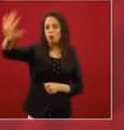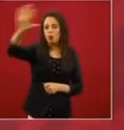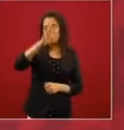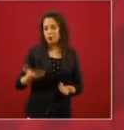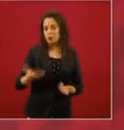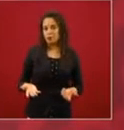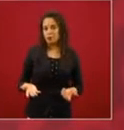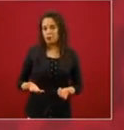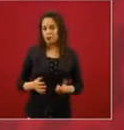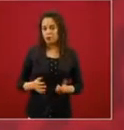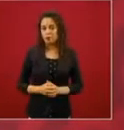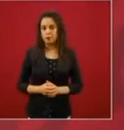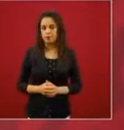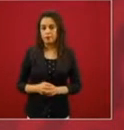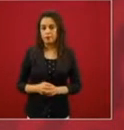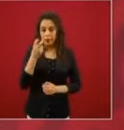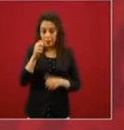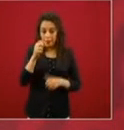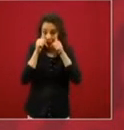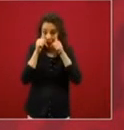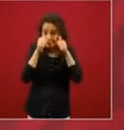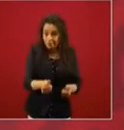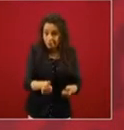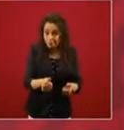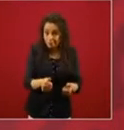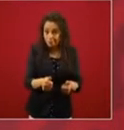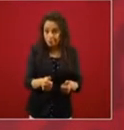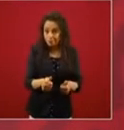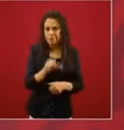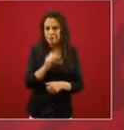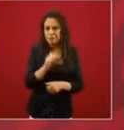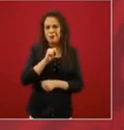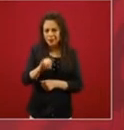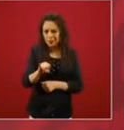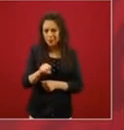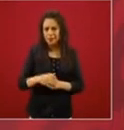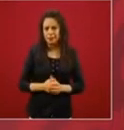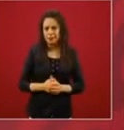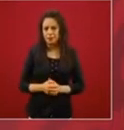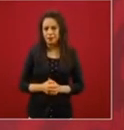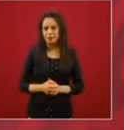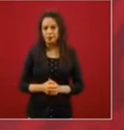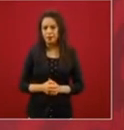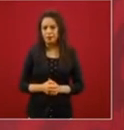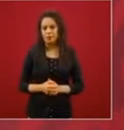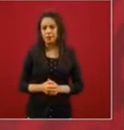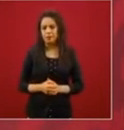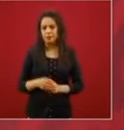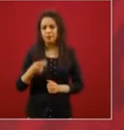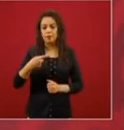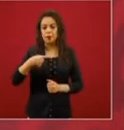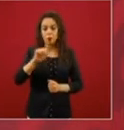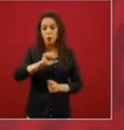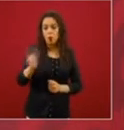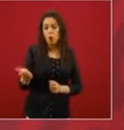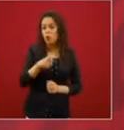Entonces, atender eso, pero no los aparatos. ¿Qué hacían?